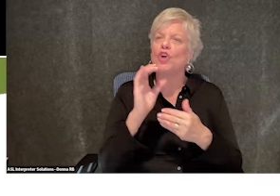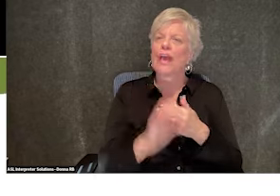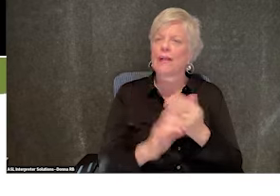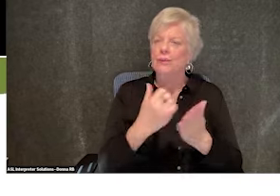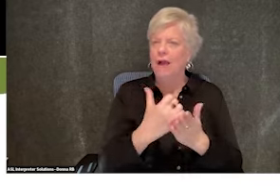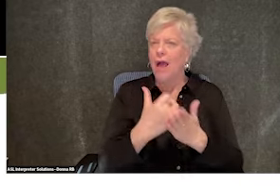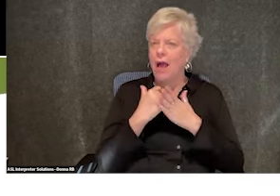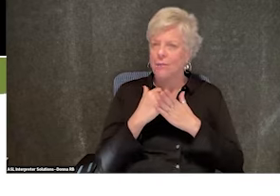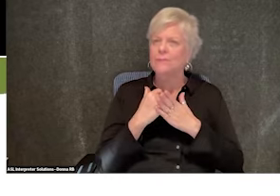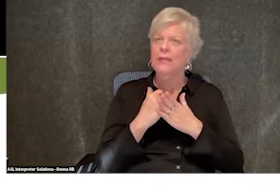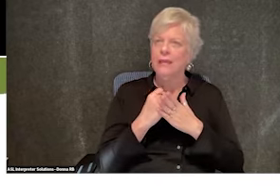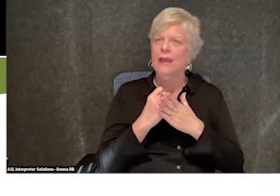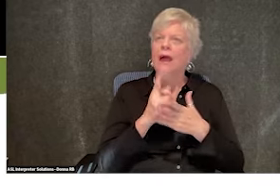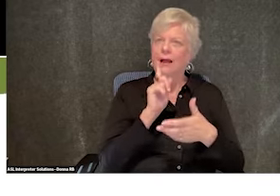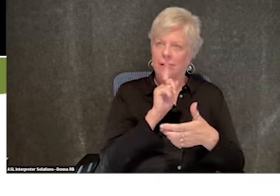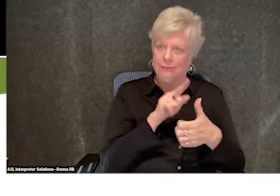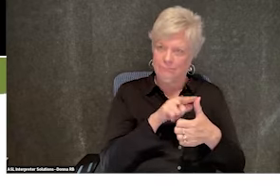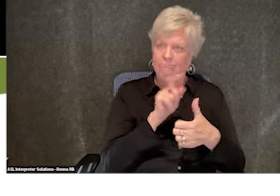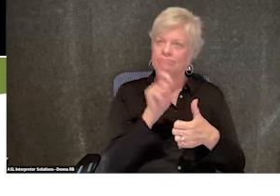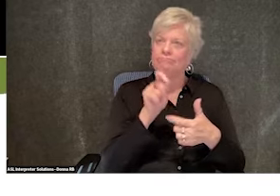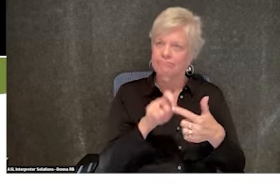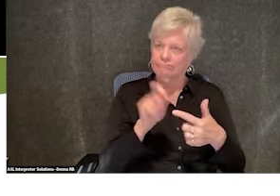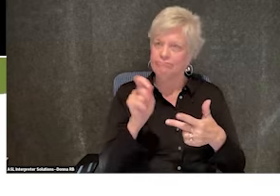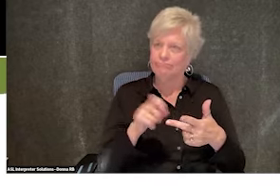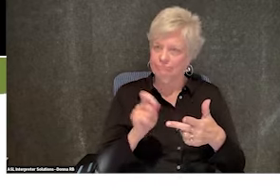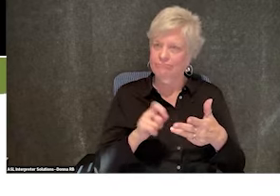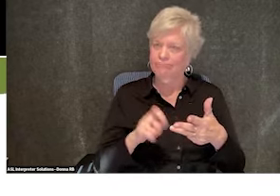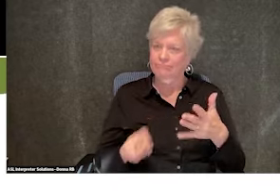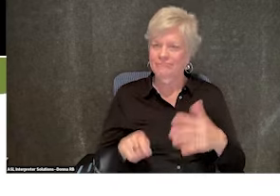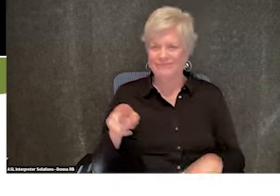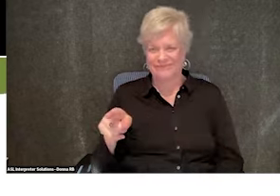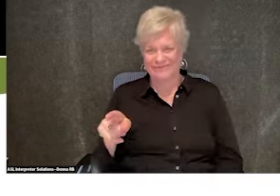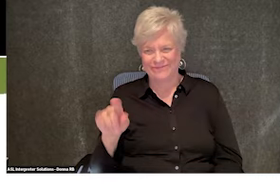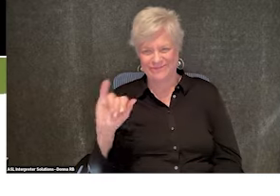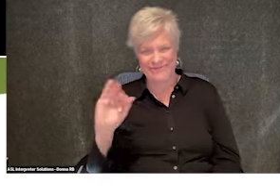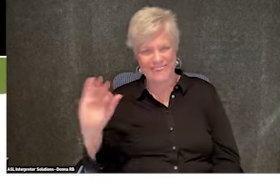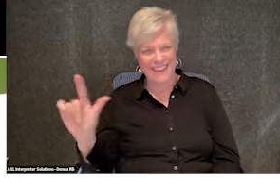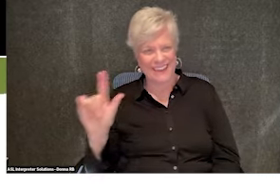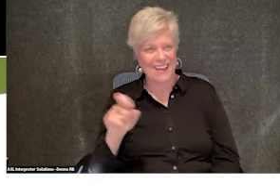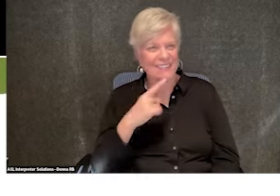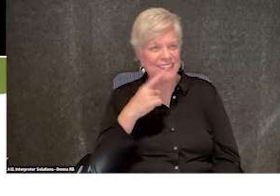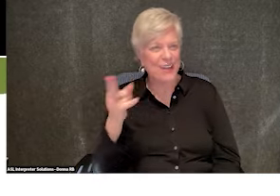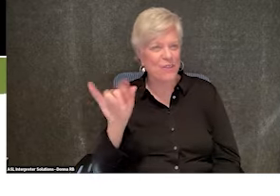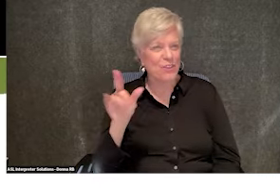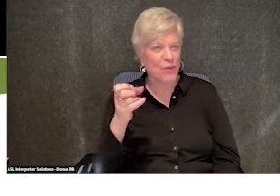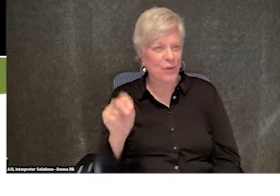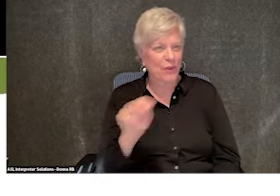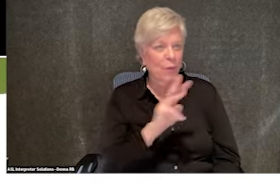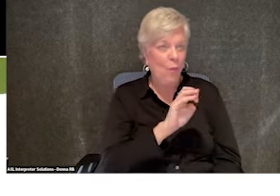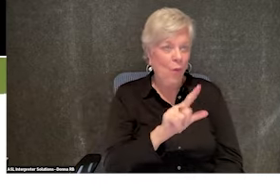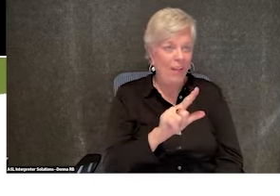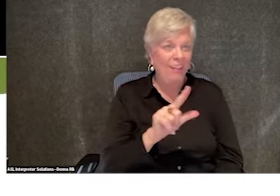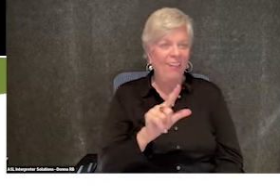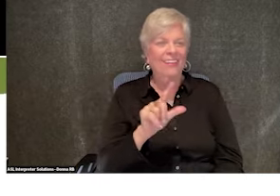Si yo tuviera alguna pregunta de tecnología, yo les preguntaría a ellos. O sea, ellos serían